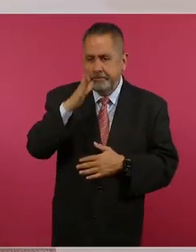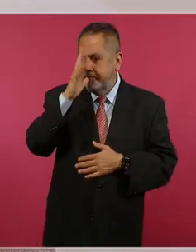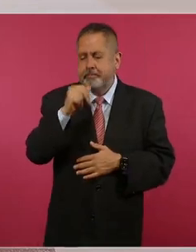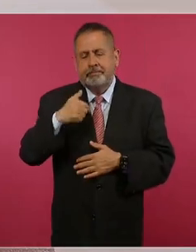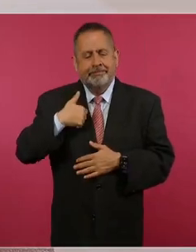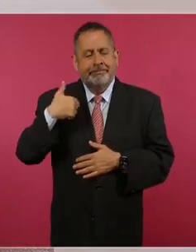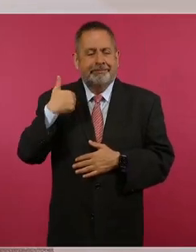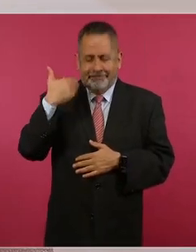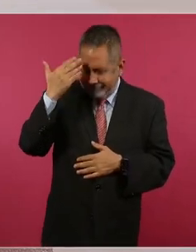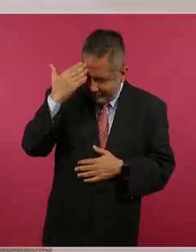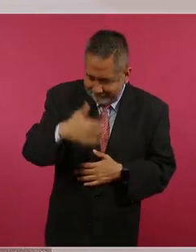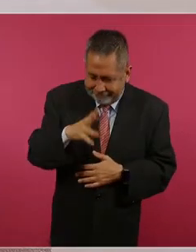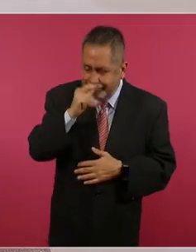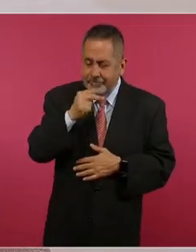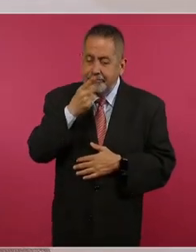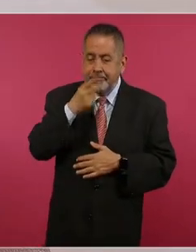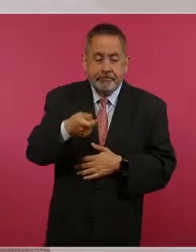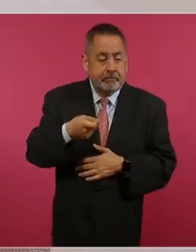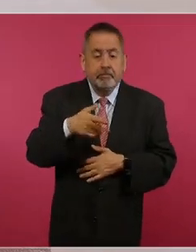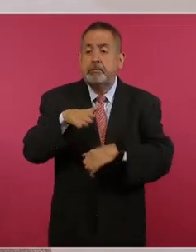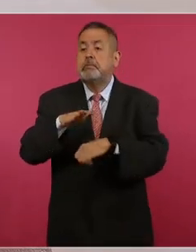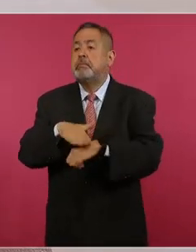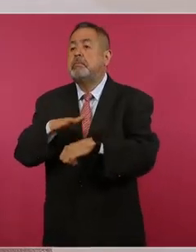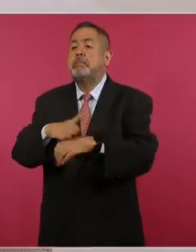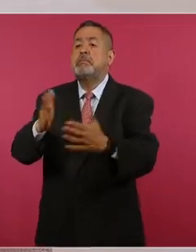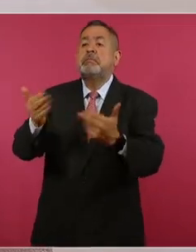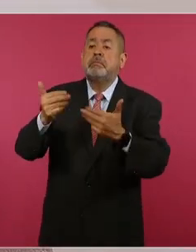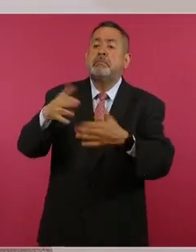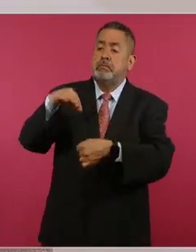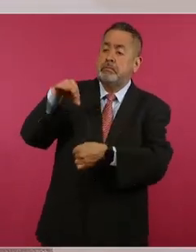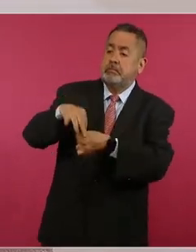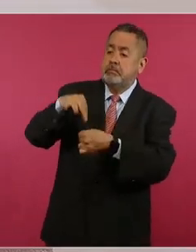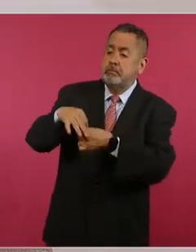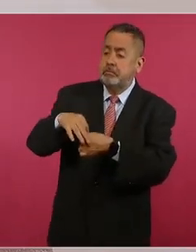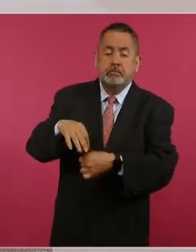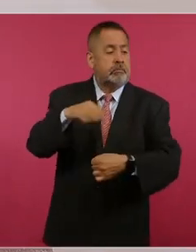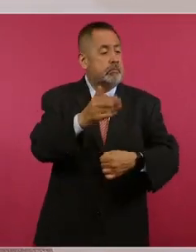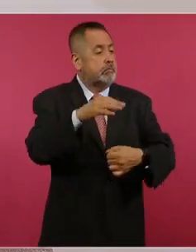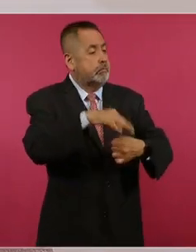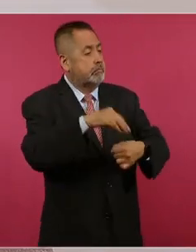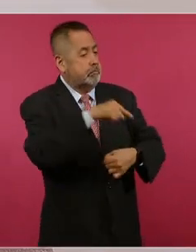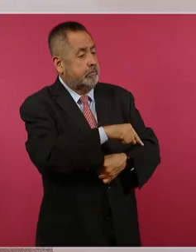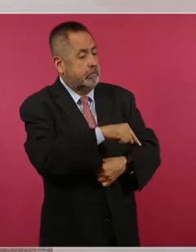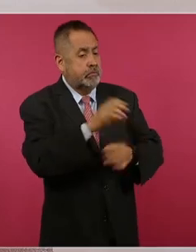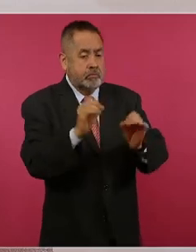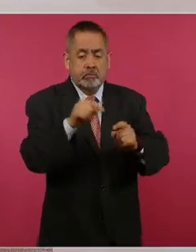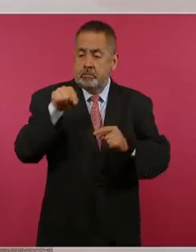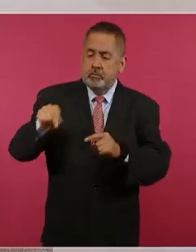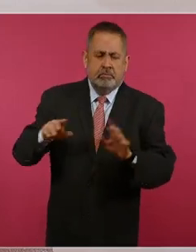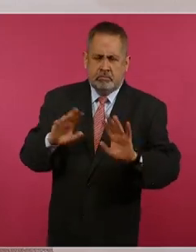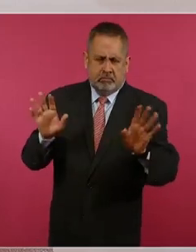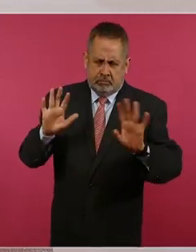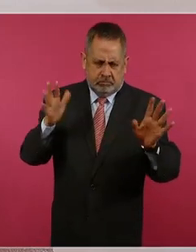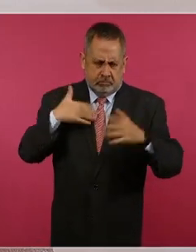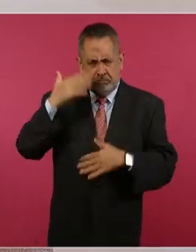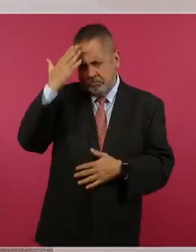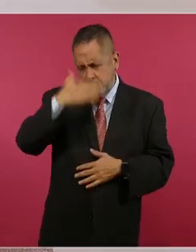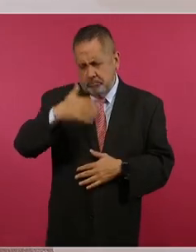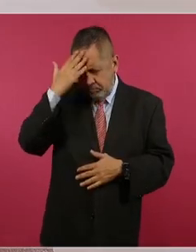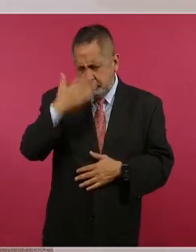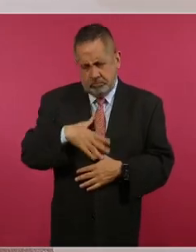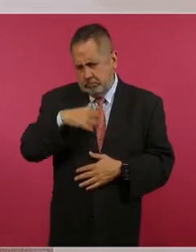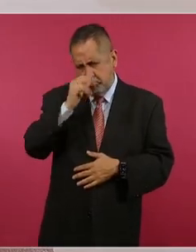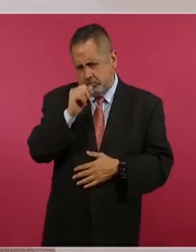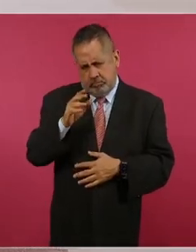podemos llamar a votar por un partido, por un candidato, una candidata,